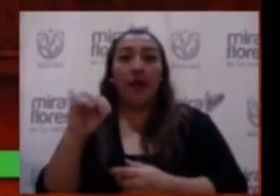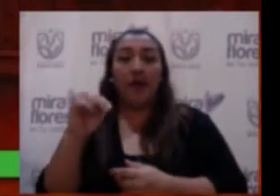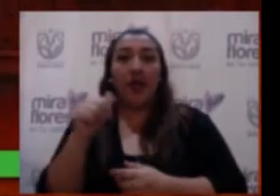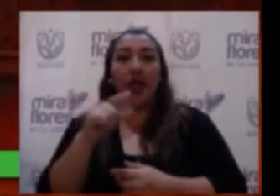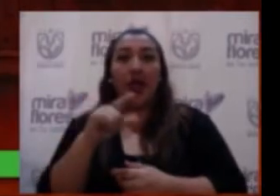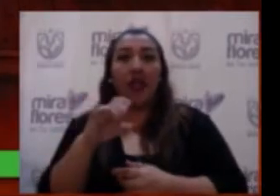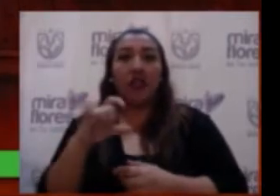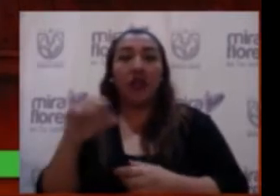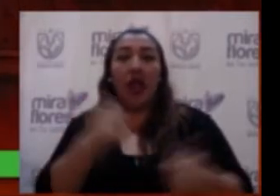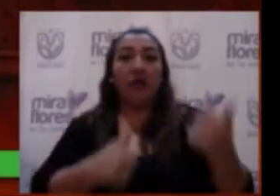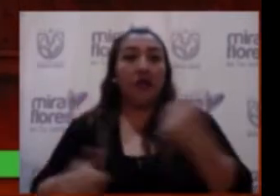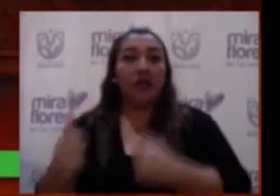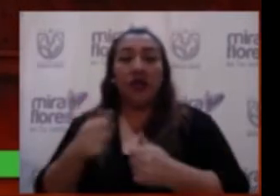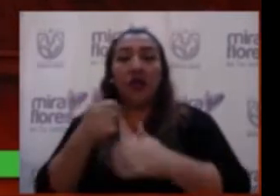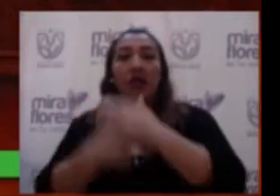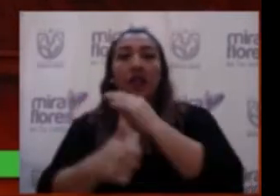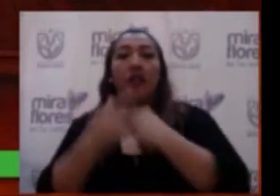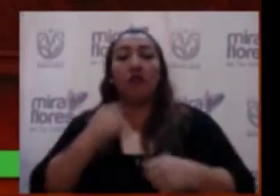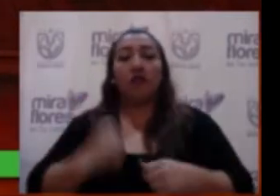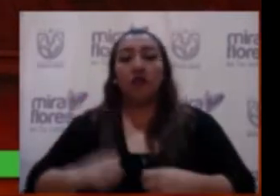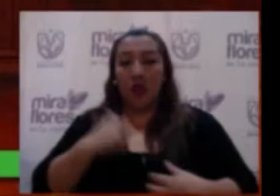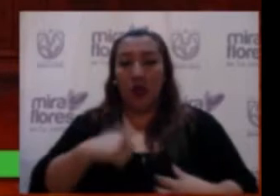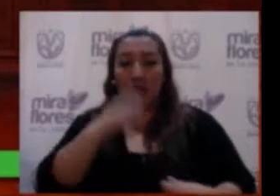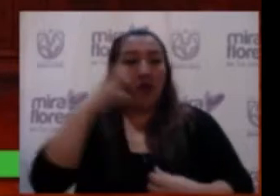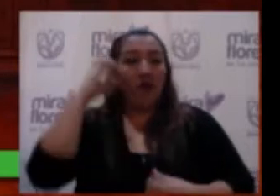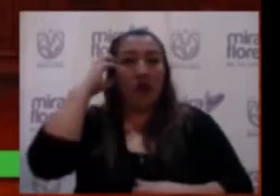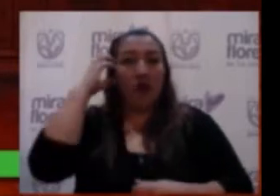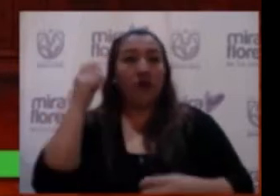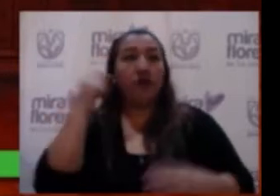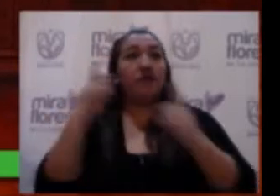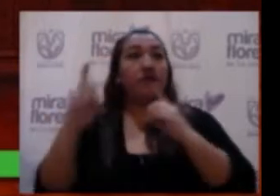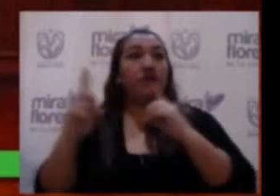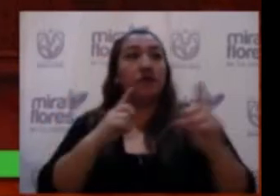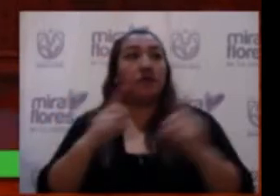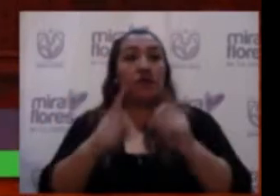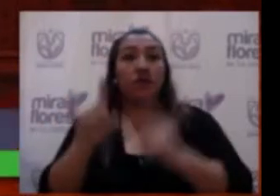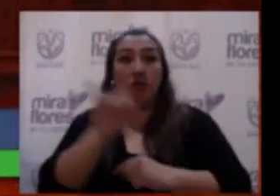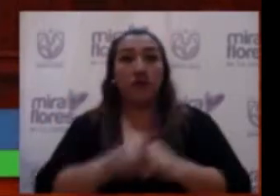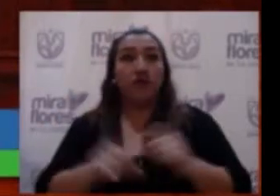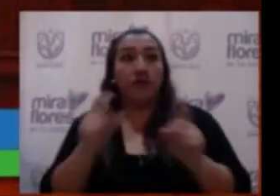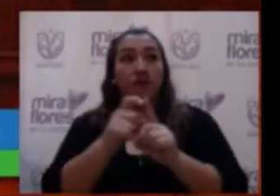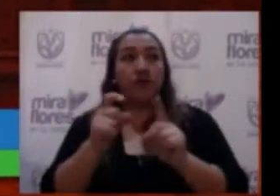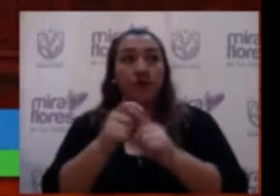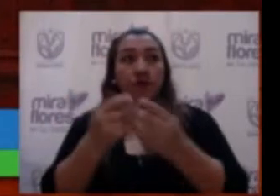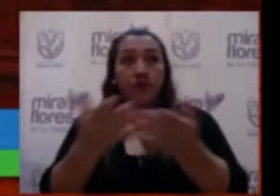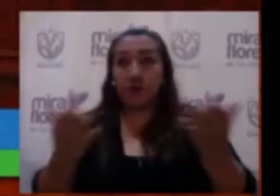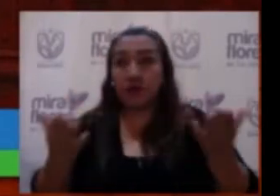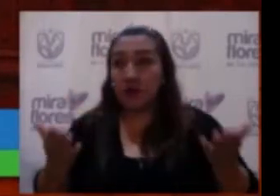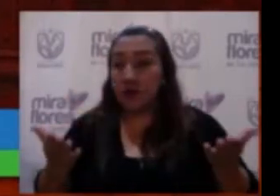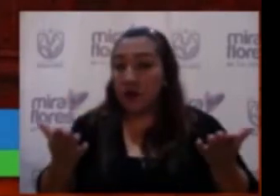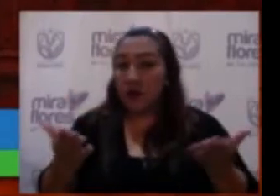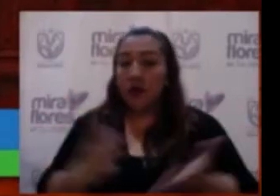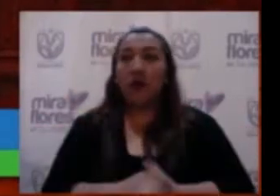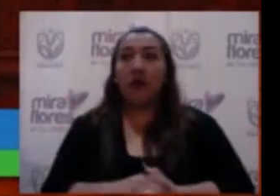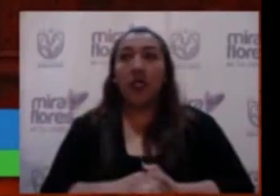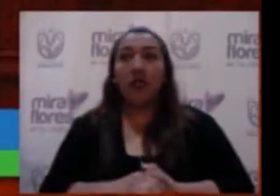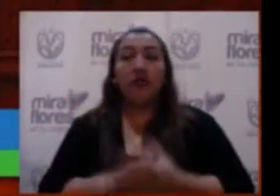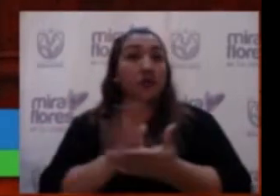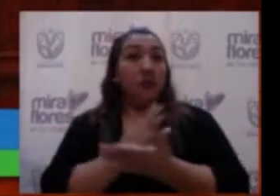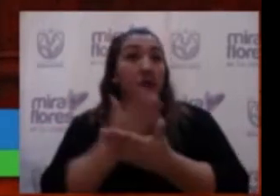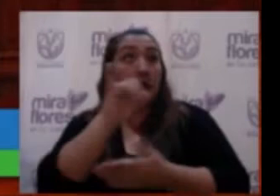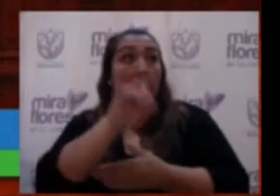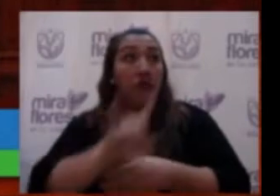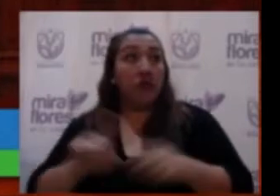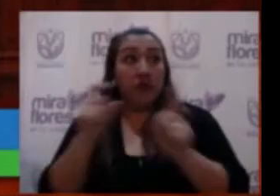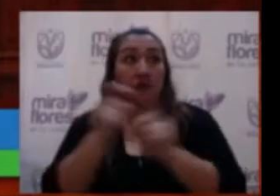sanciones administrativas de la Municipalidad de Miraflores. Al debate, ofrezco el uso de la palabra. No tenemos uso de la